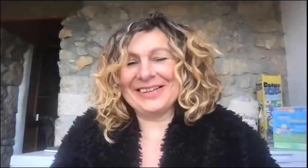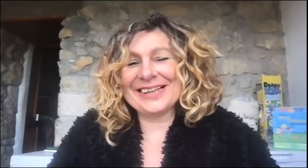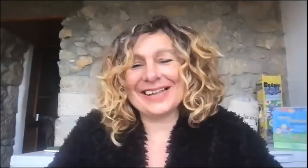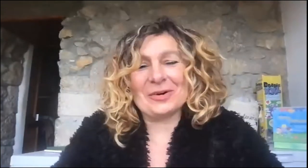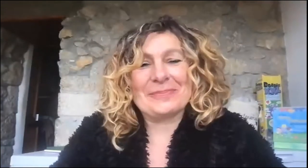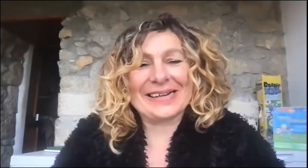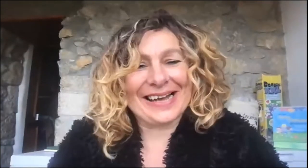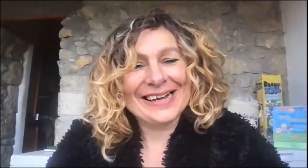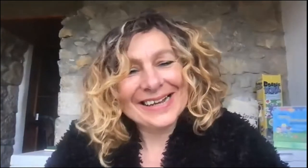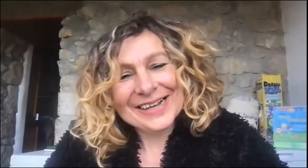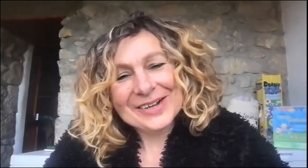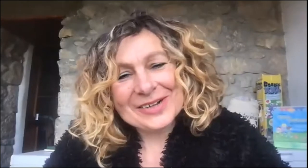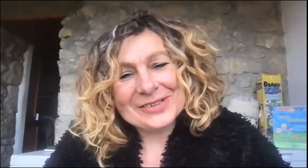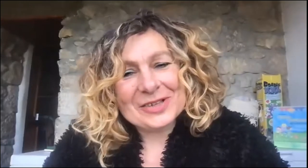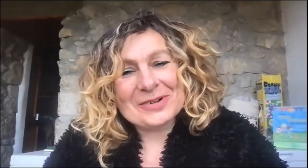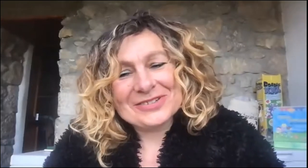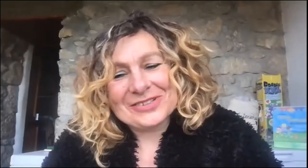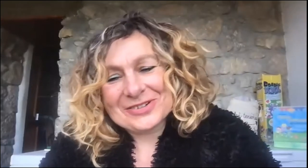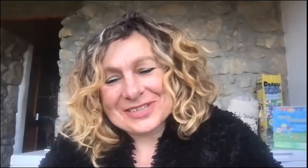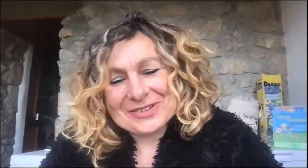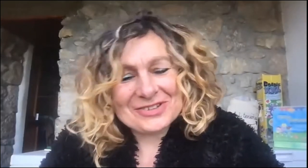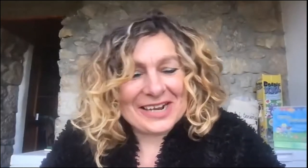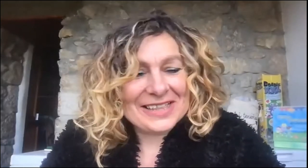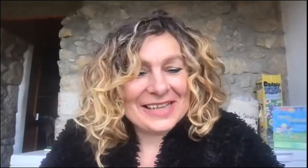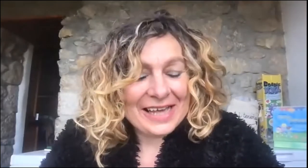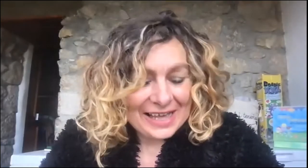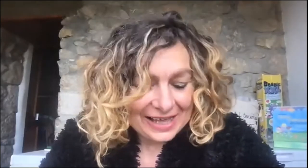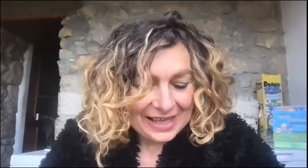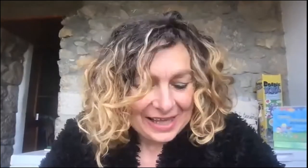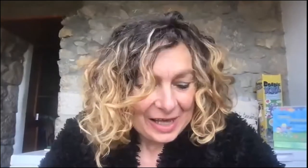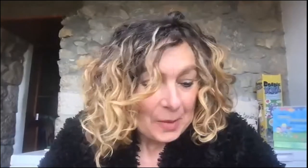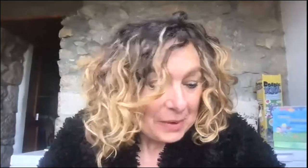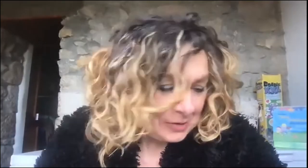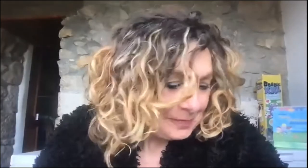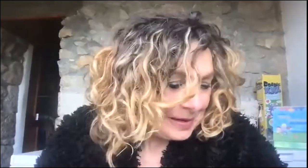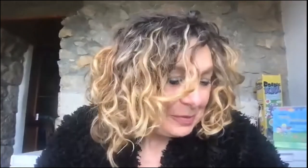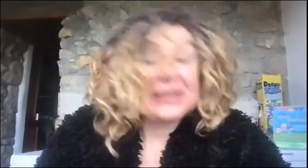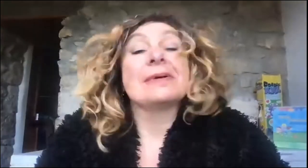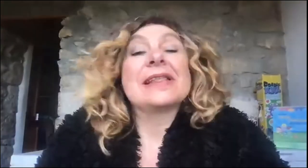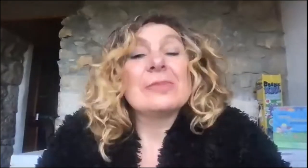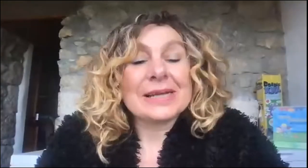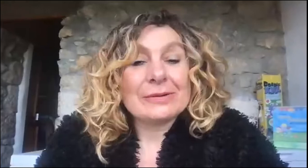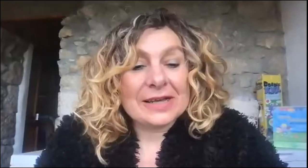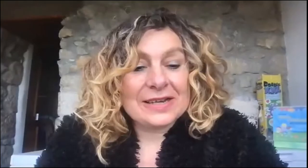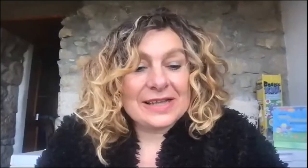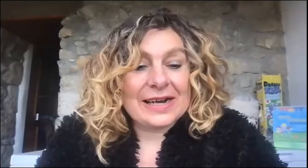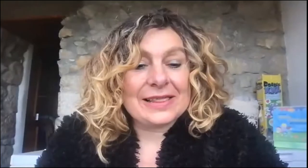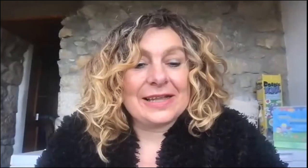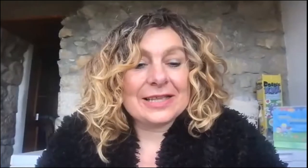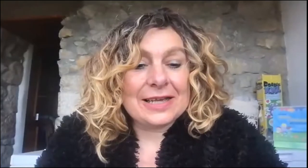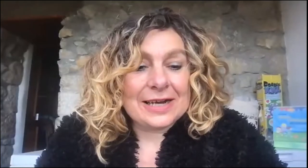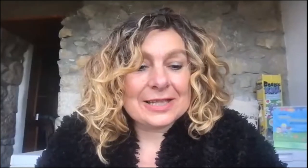pero que lo comparta con todos vosotros y vosotras. Bueno, pues Berta comentaba una serie